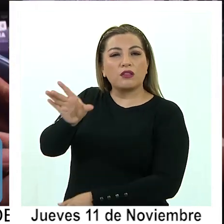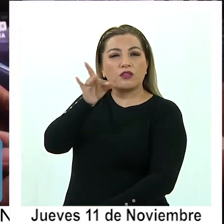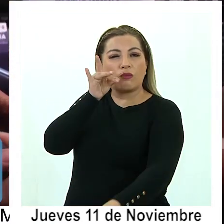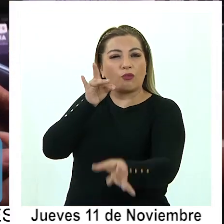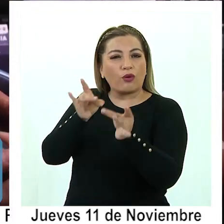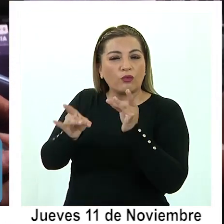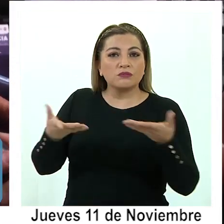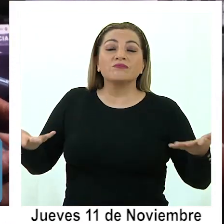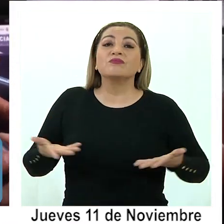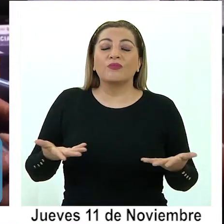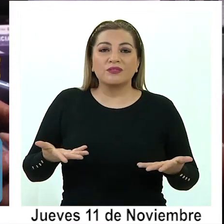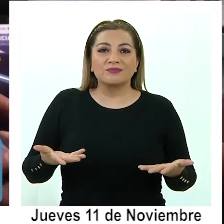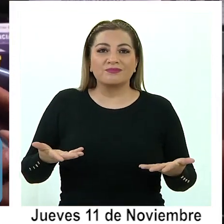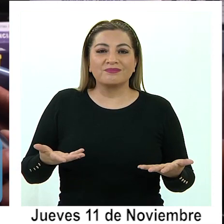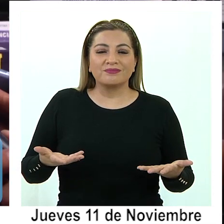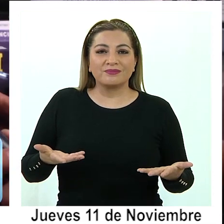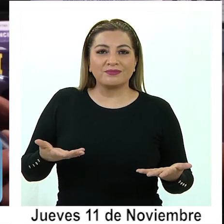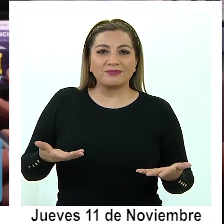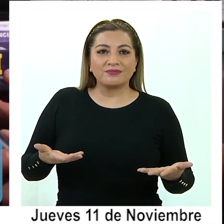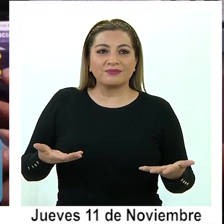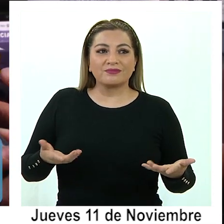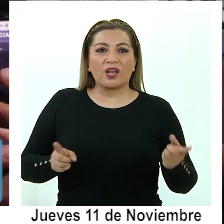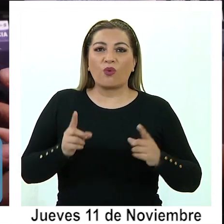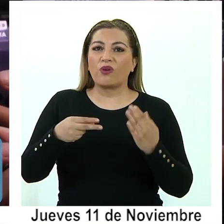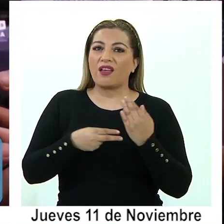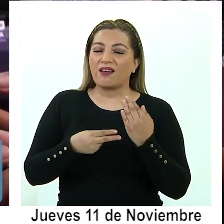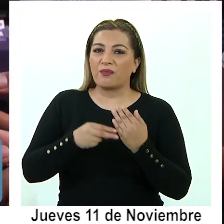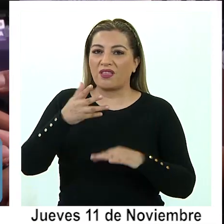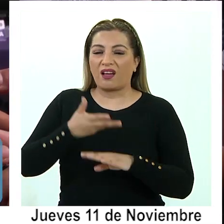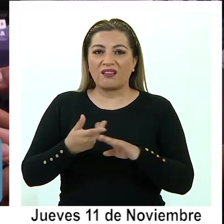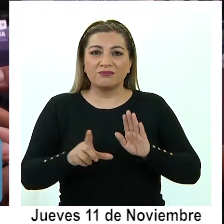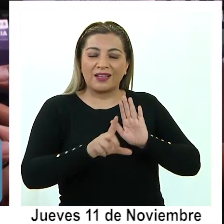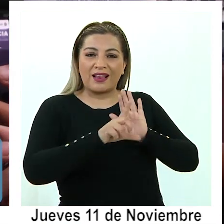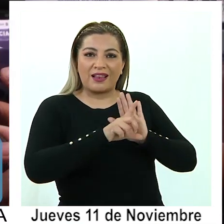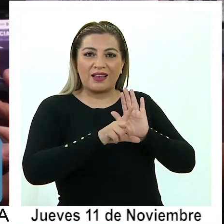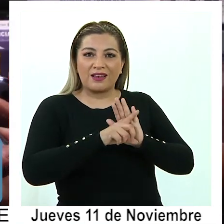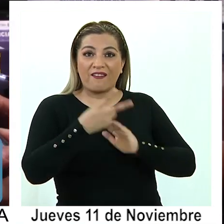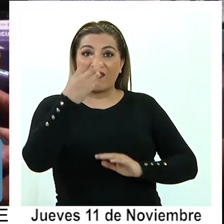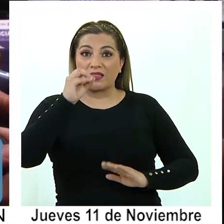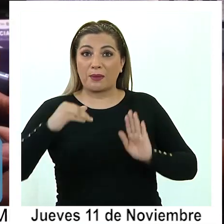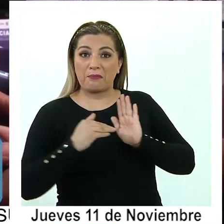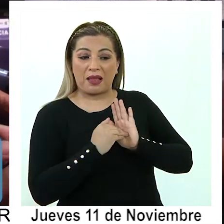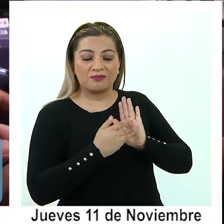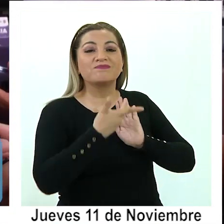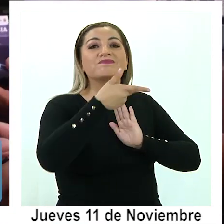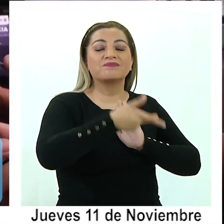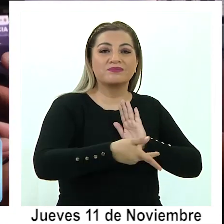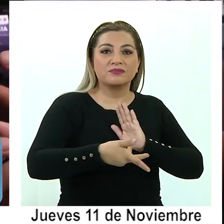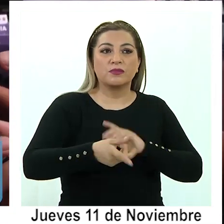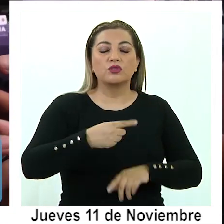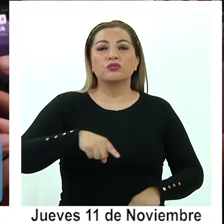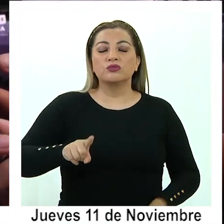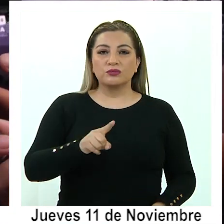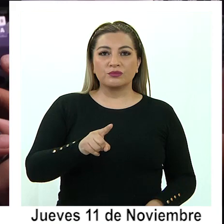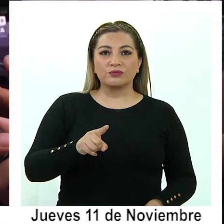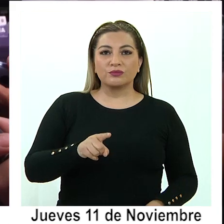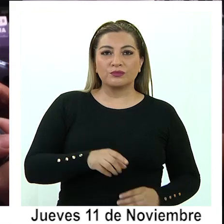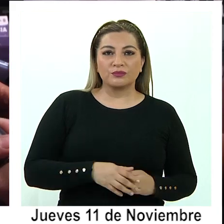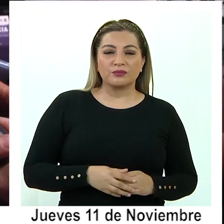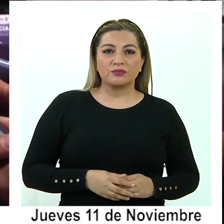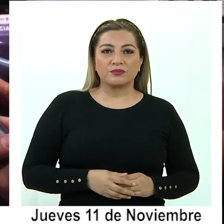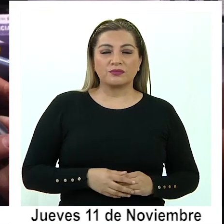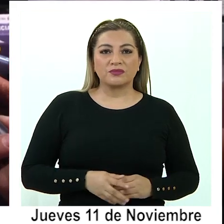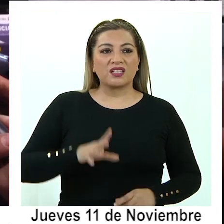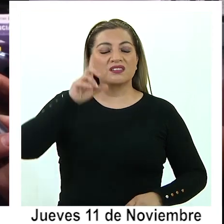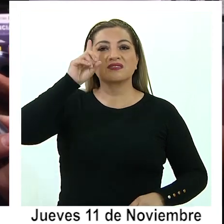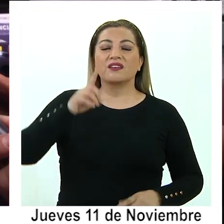gracias a las herramientas que nos entrega la ley 20.000 y que habíamos podido determinar la forma